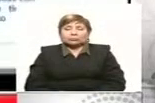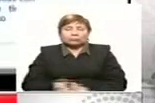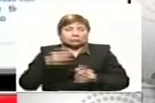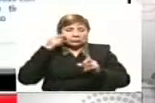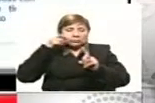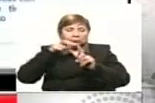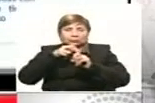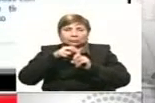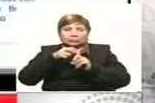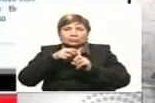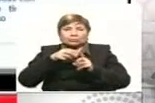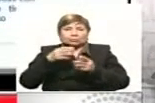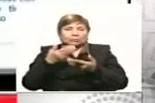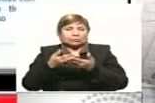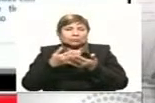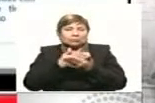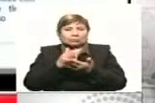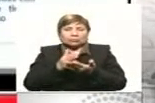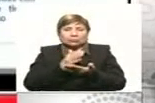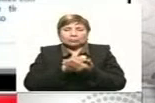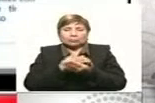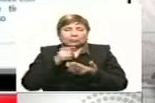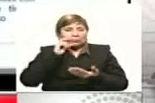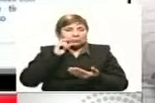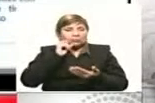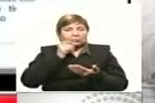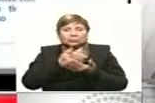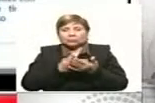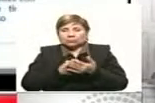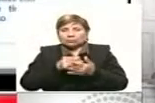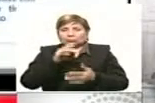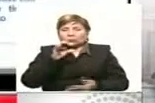detectadas con problemas psicosociales que tienen diagnóstico e inician tratamiento,